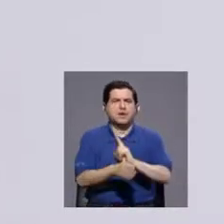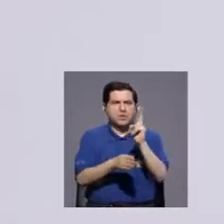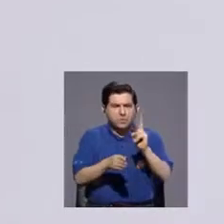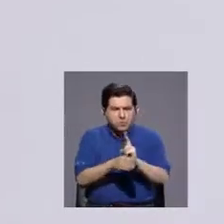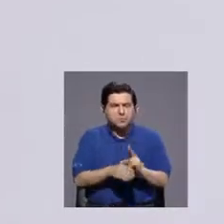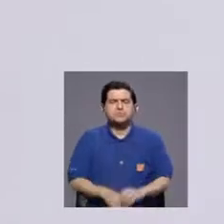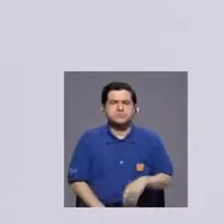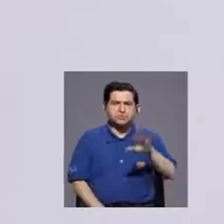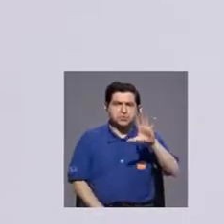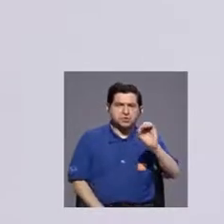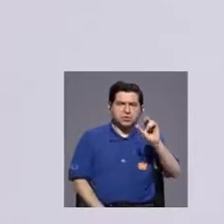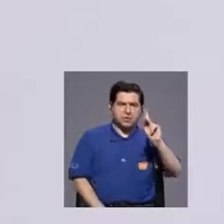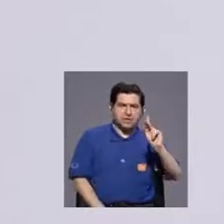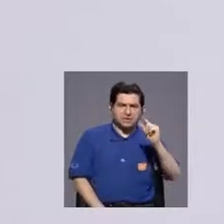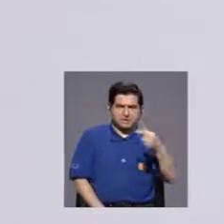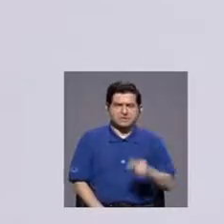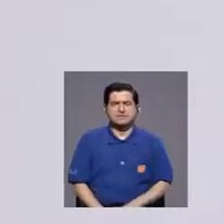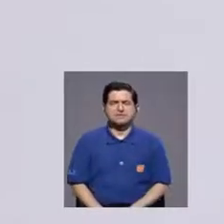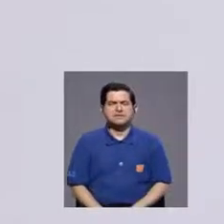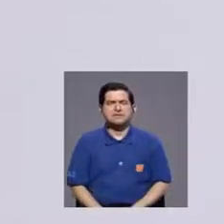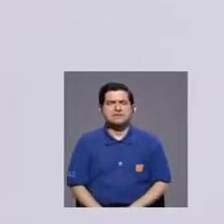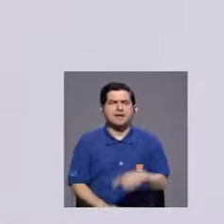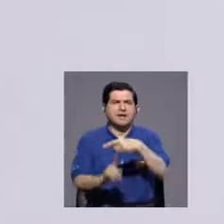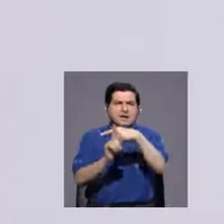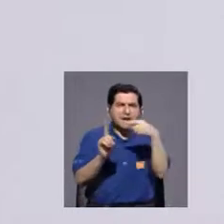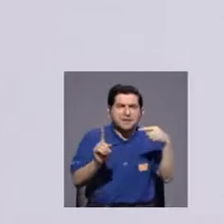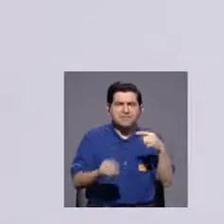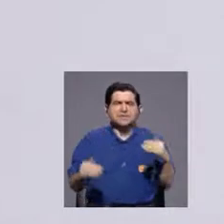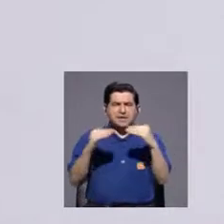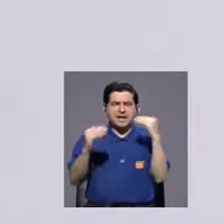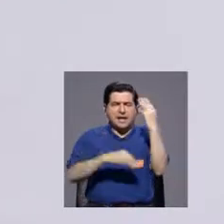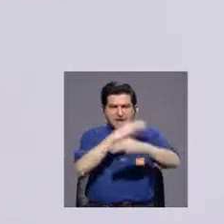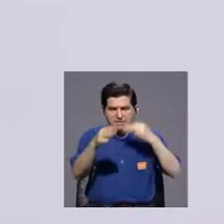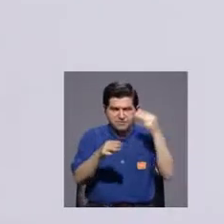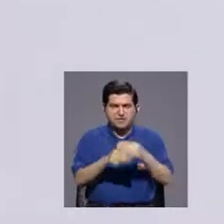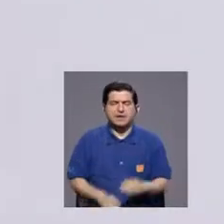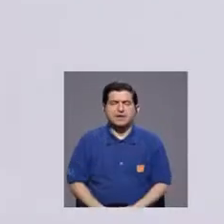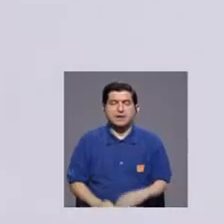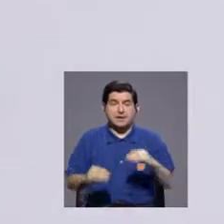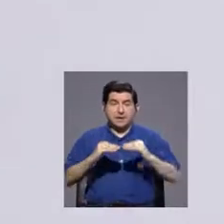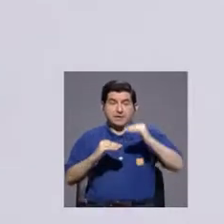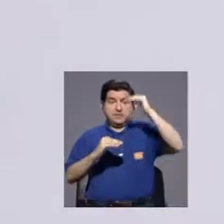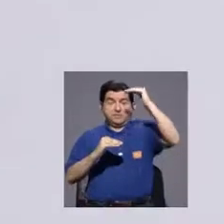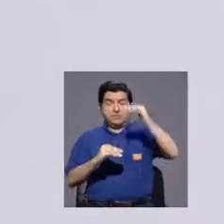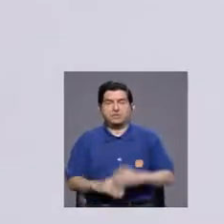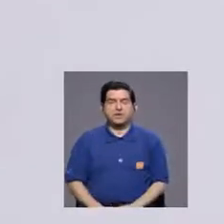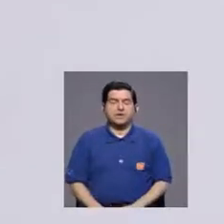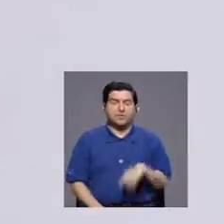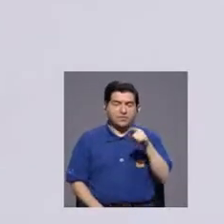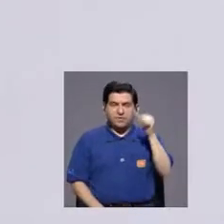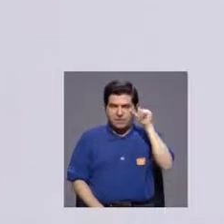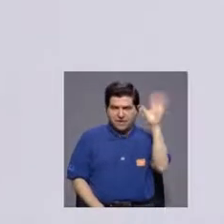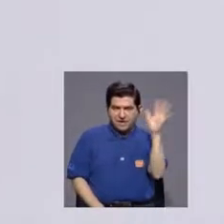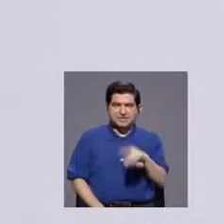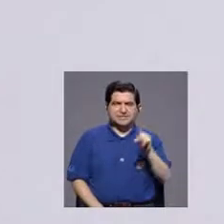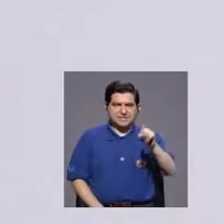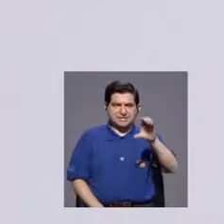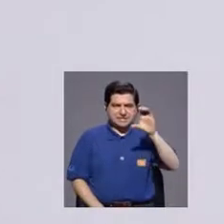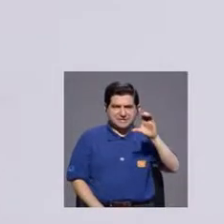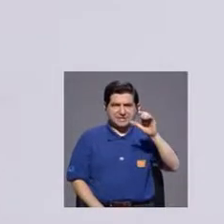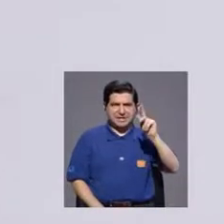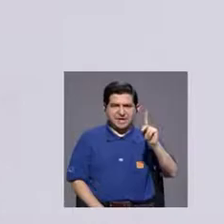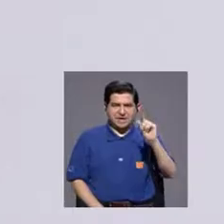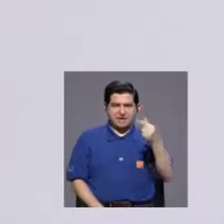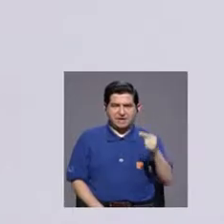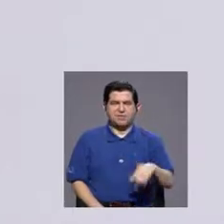en 50 kilos tenemos un consumo la mitad a nivel mundial el máximo consumidor de arroz en el mundo son los asiáticos con 100 kilos de